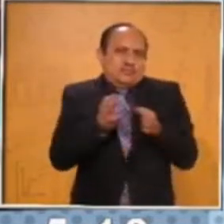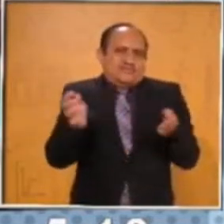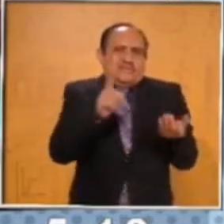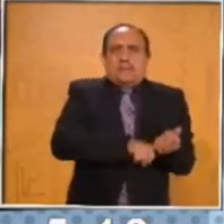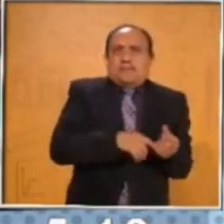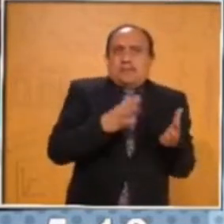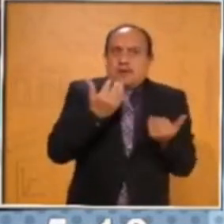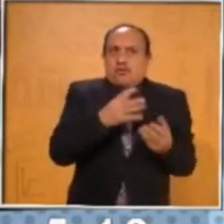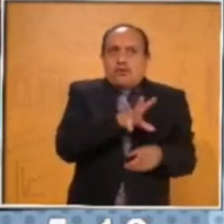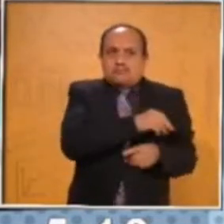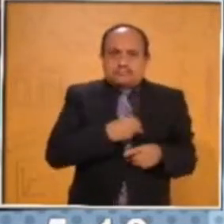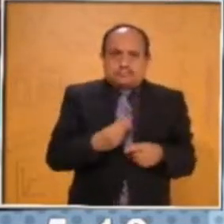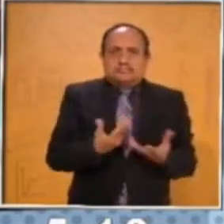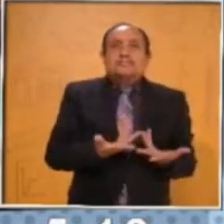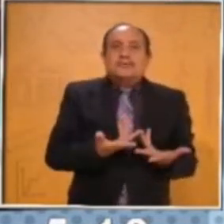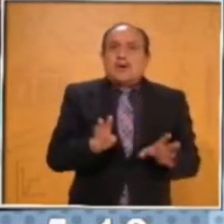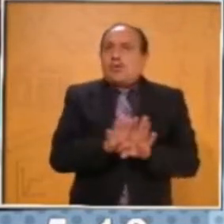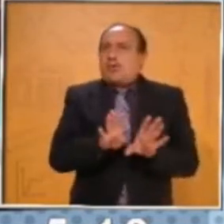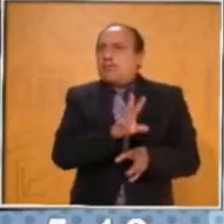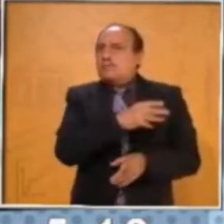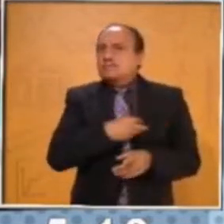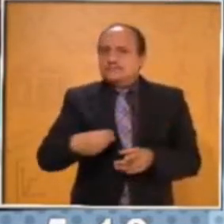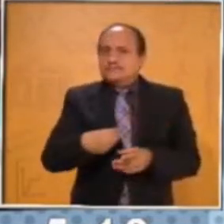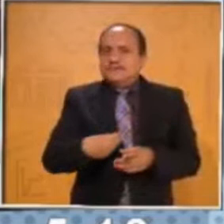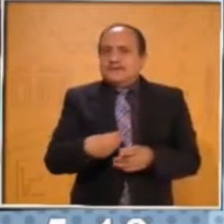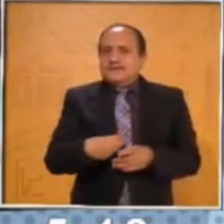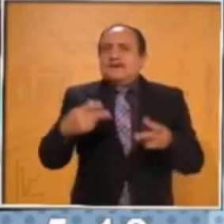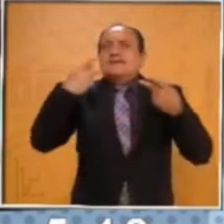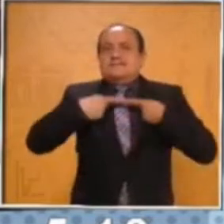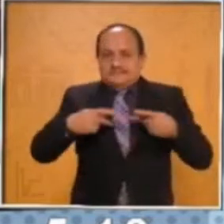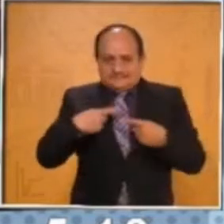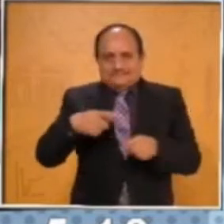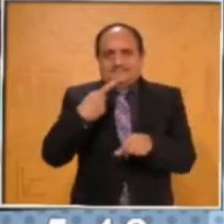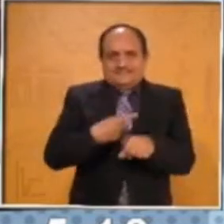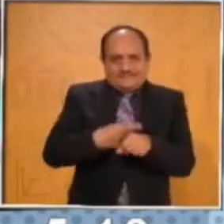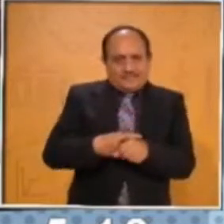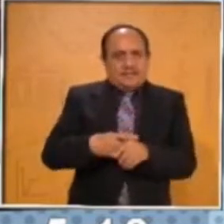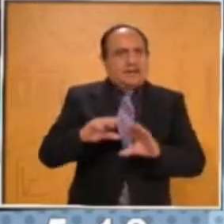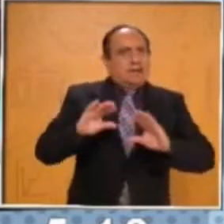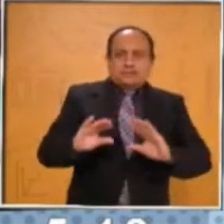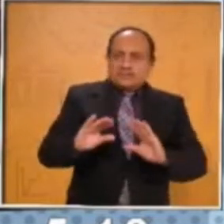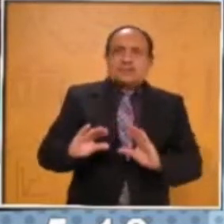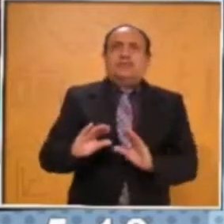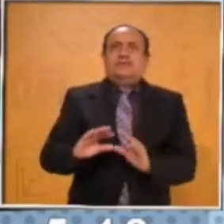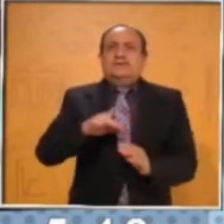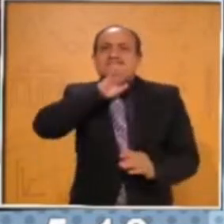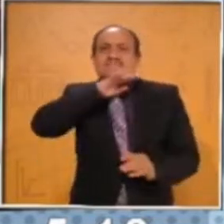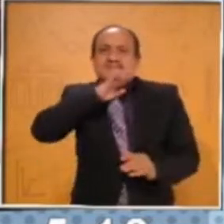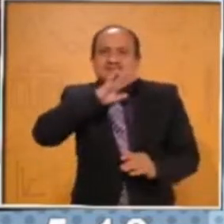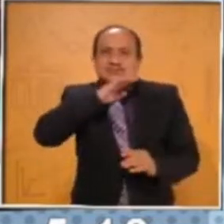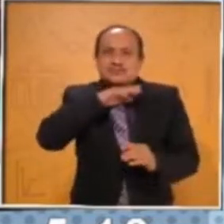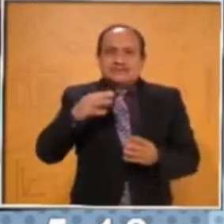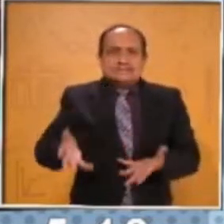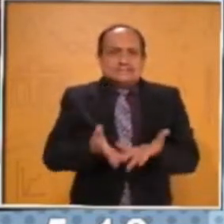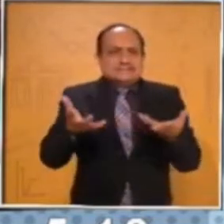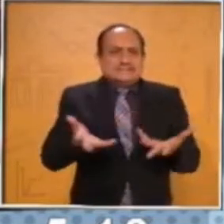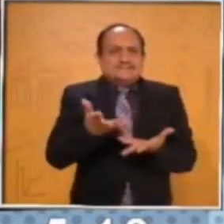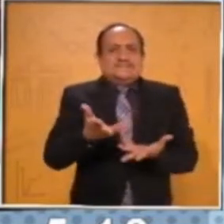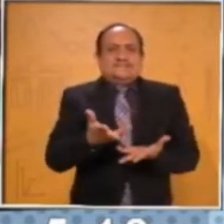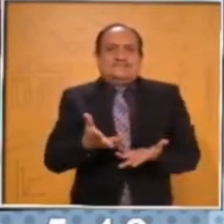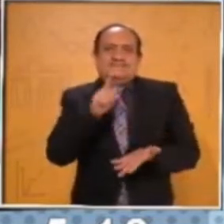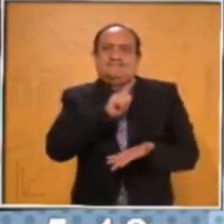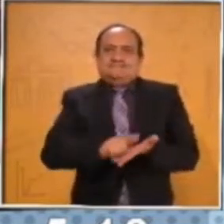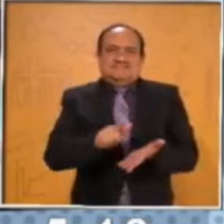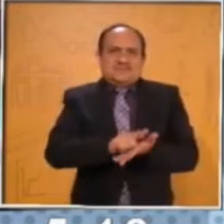de alimentos. ¿De qué se alimenta? De las almas infectadas. Promueve la insalubridad y la debilidad, obviamente